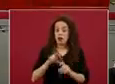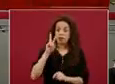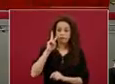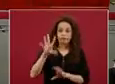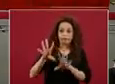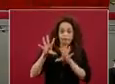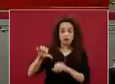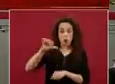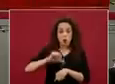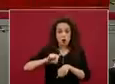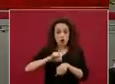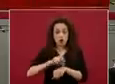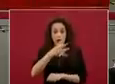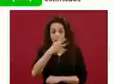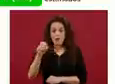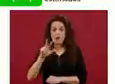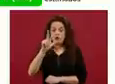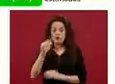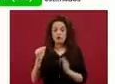hoy